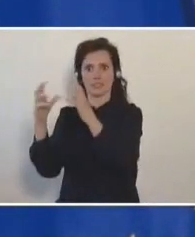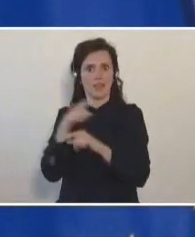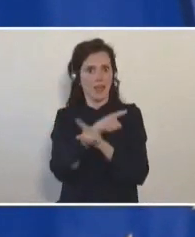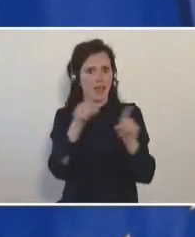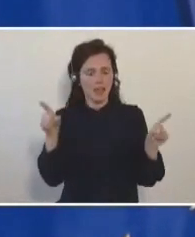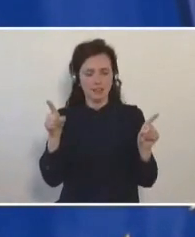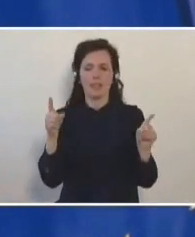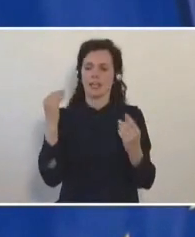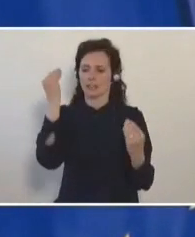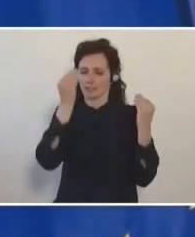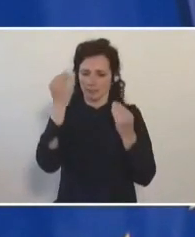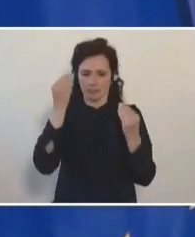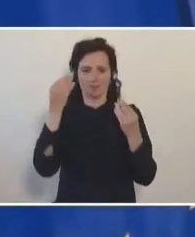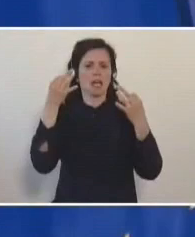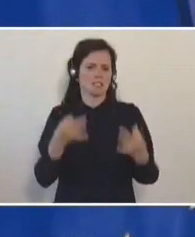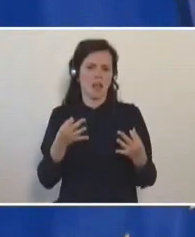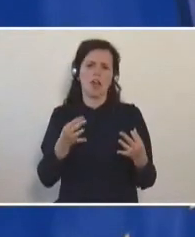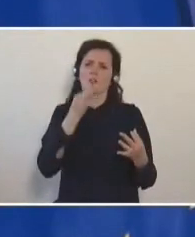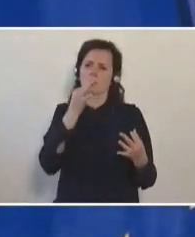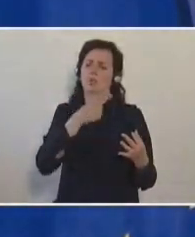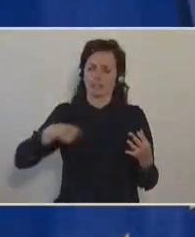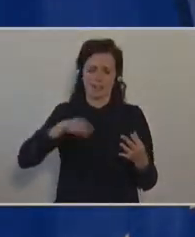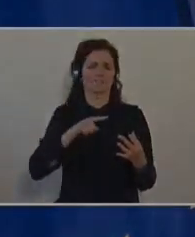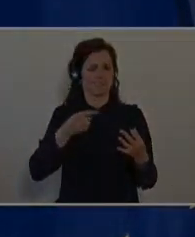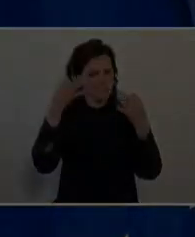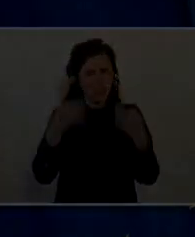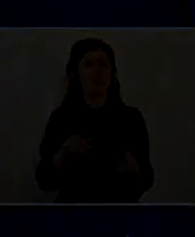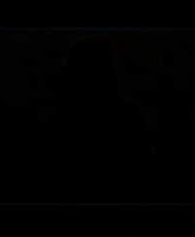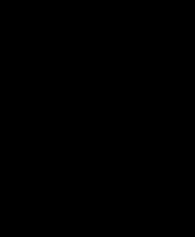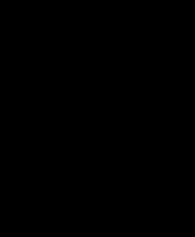urgente sobre la cuestión. Same goes for Team Europe, pledging.